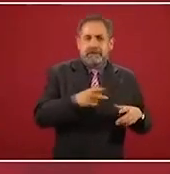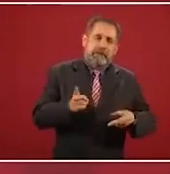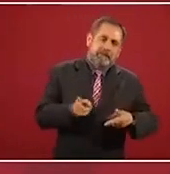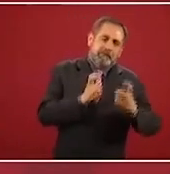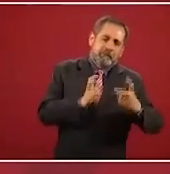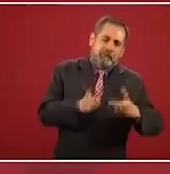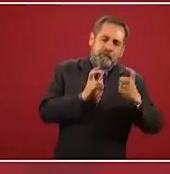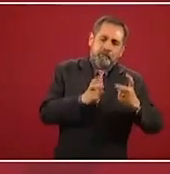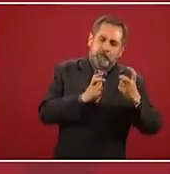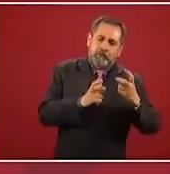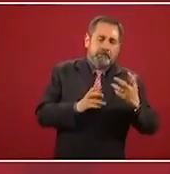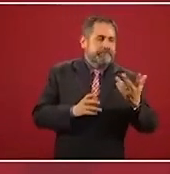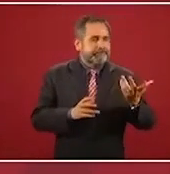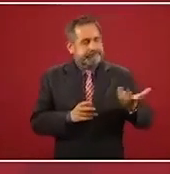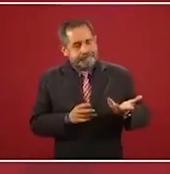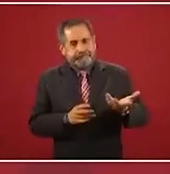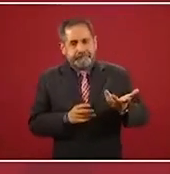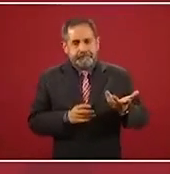que se mantiene